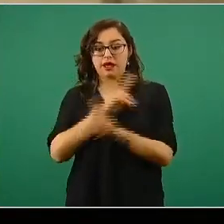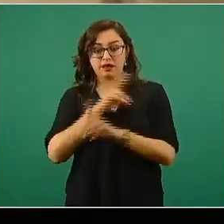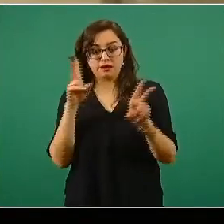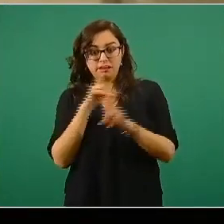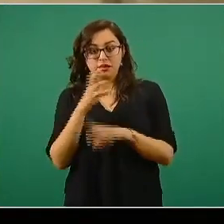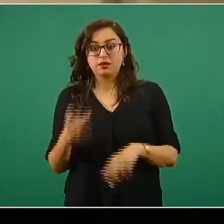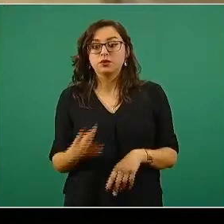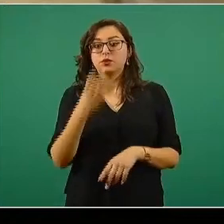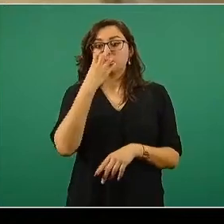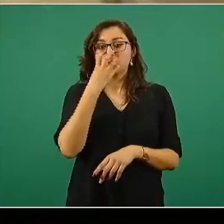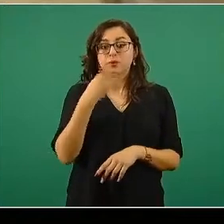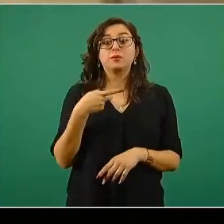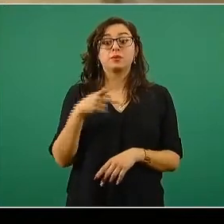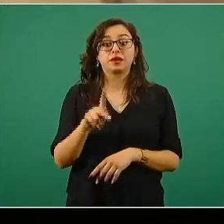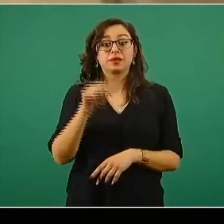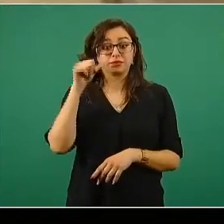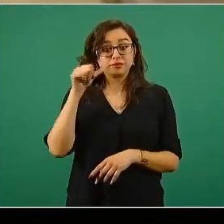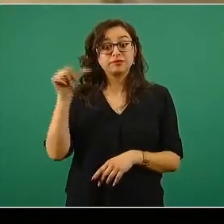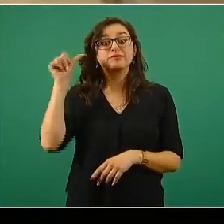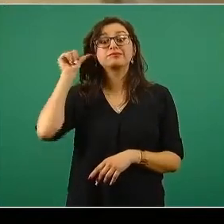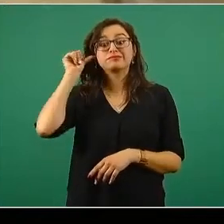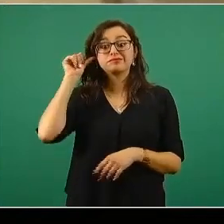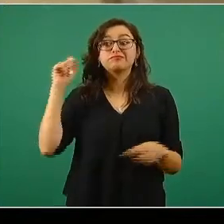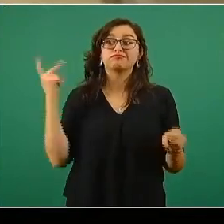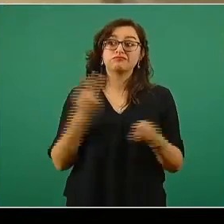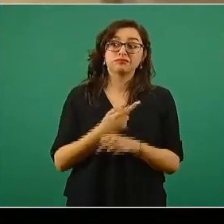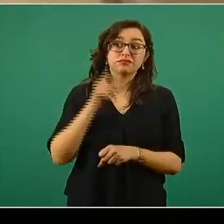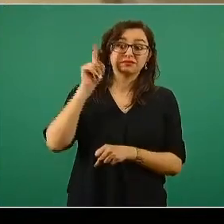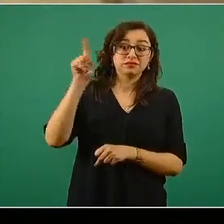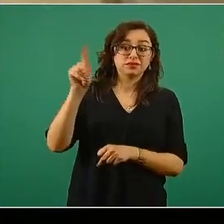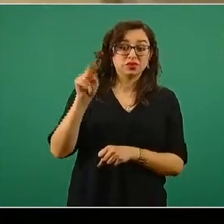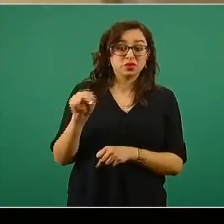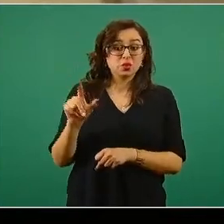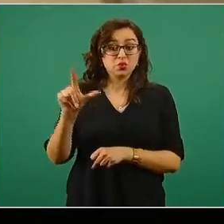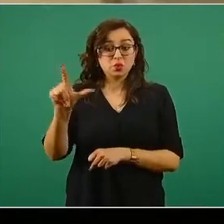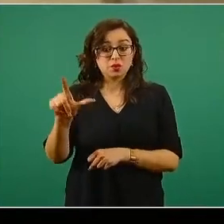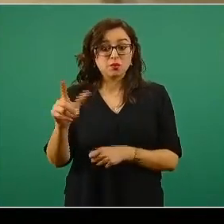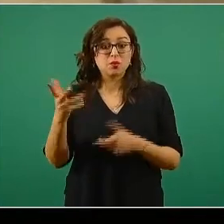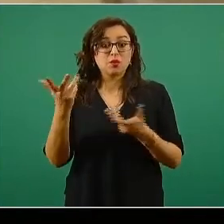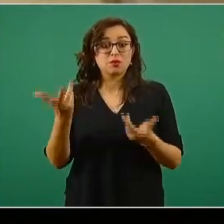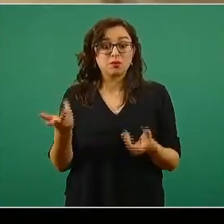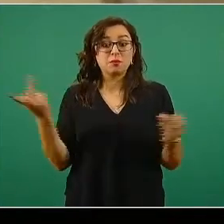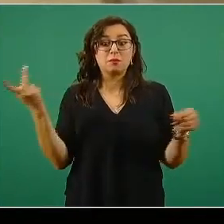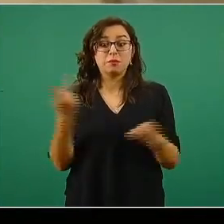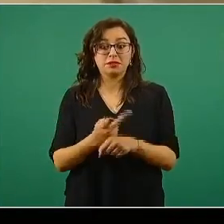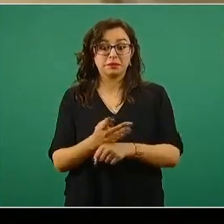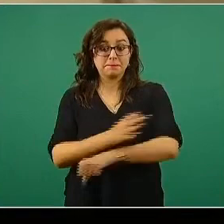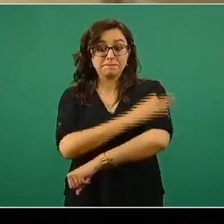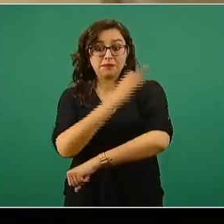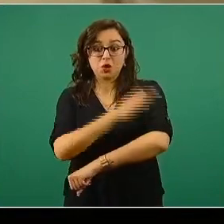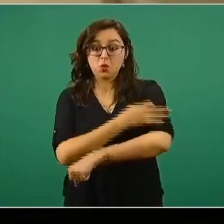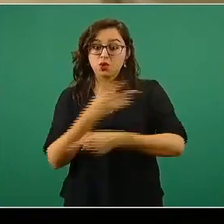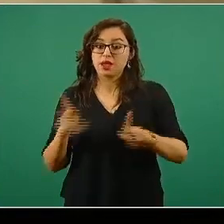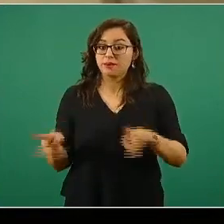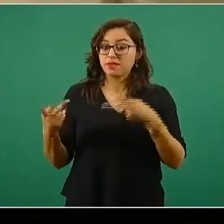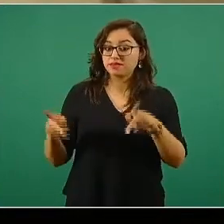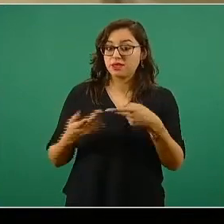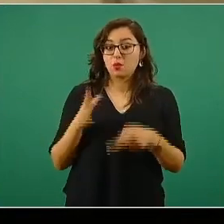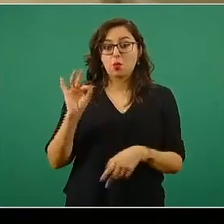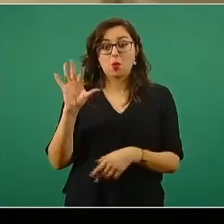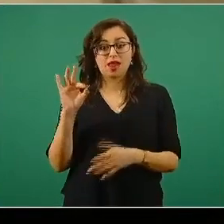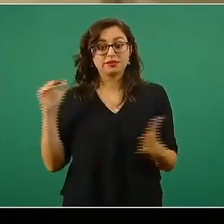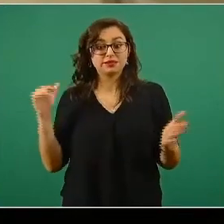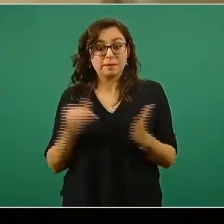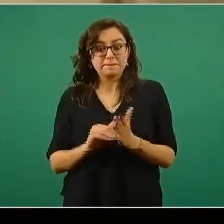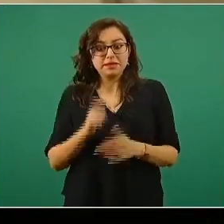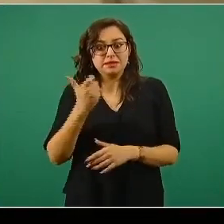ahorita llamó la atención del día de ayer lo que ocurrió ayer en Nuevo León, en donde pues vacunas de 40,000 pesos, pues sí es algo bastante grave.